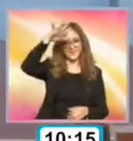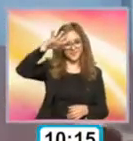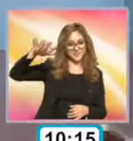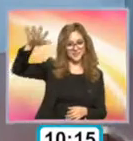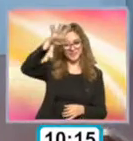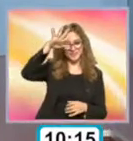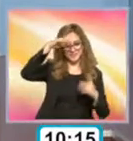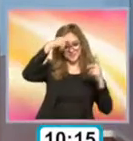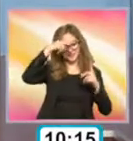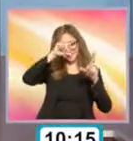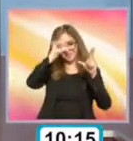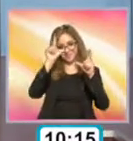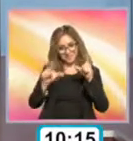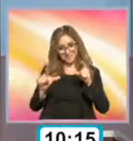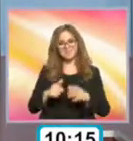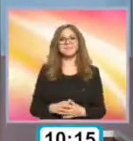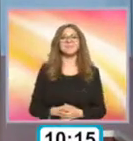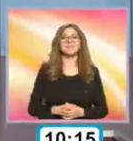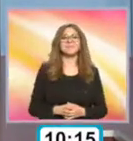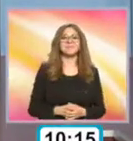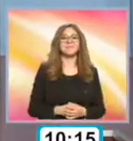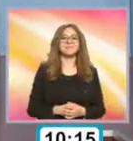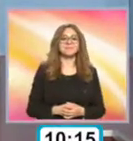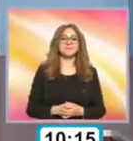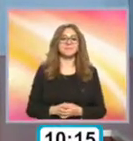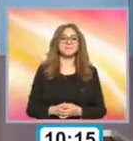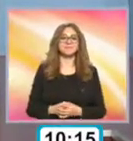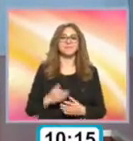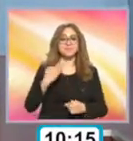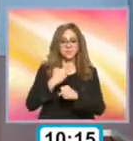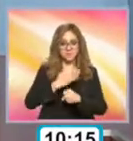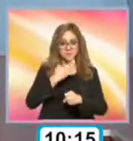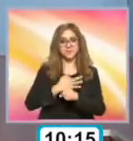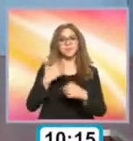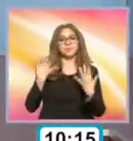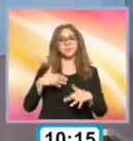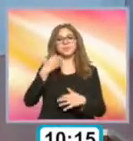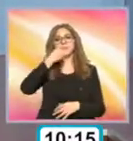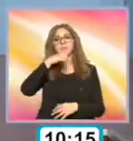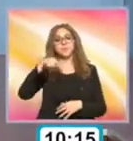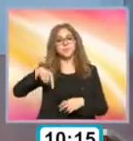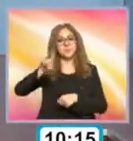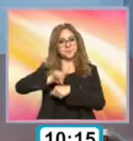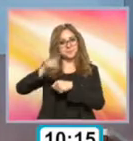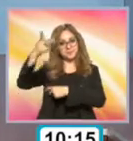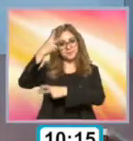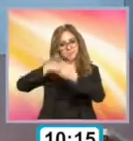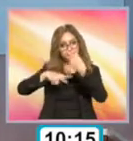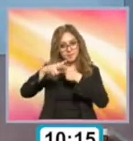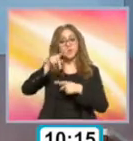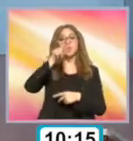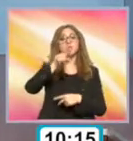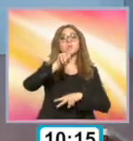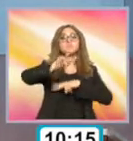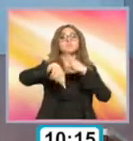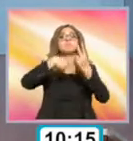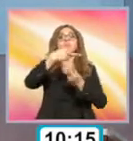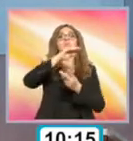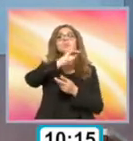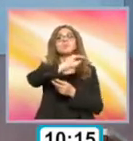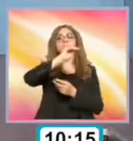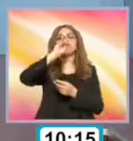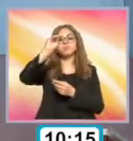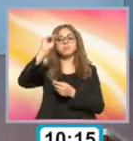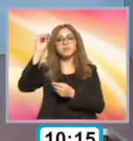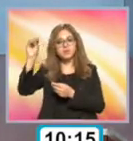señor. Sí, señor. Que lo vean, Girasol. ¿verdad? Claro, Girasol Huerta, un honor tenerte con nosotros. Muchísimas gracias. Vas a andar presentando tu